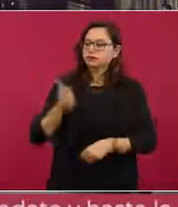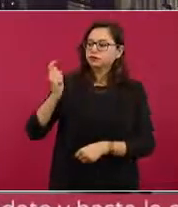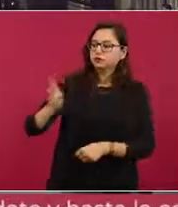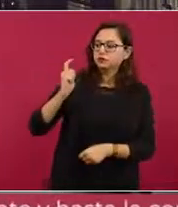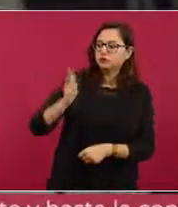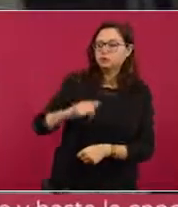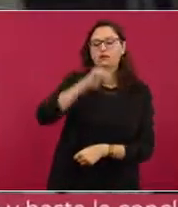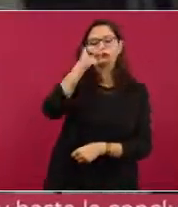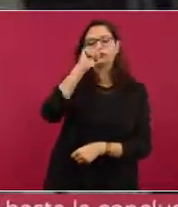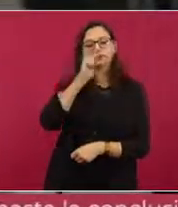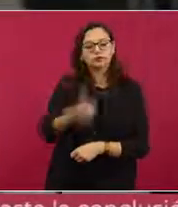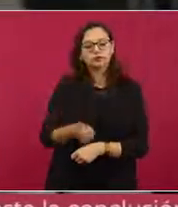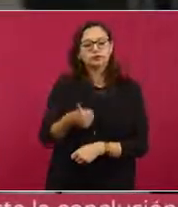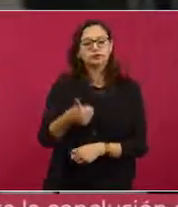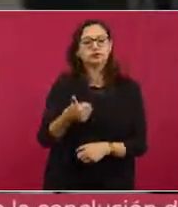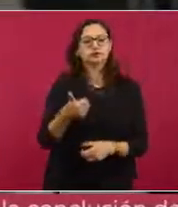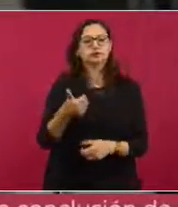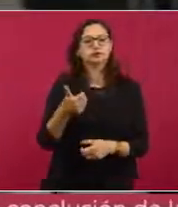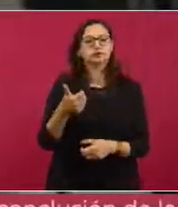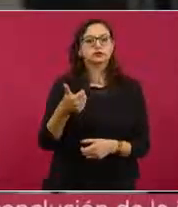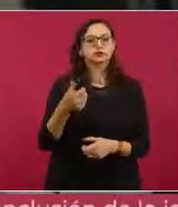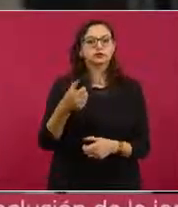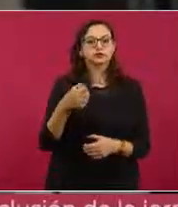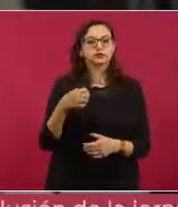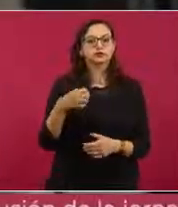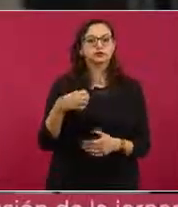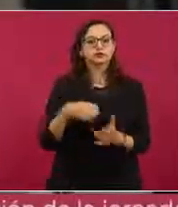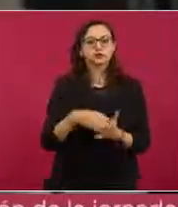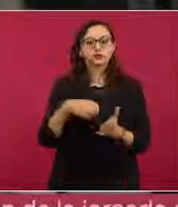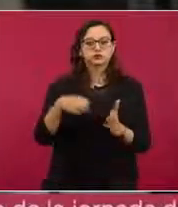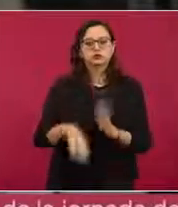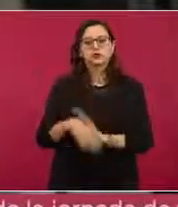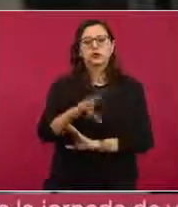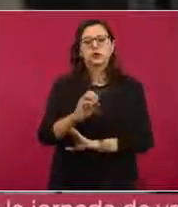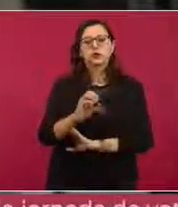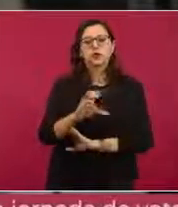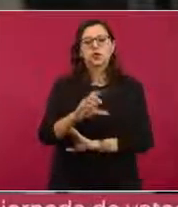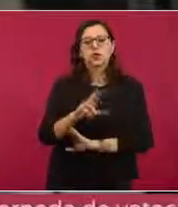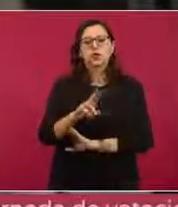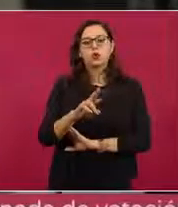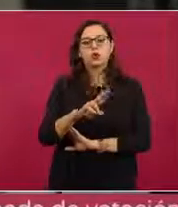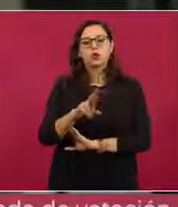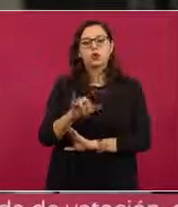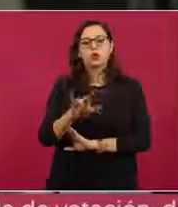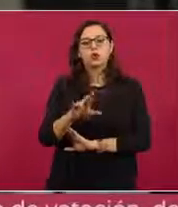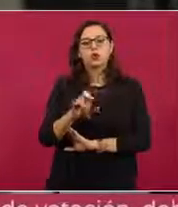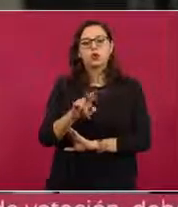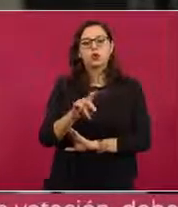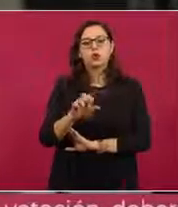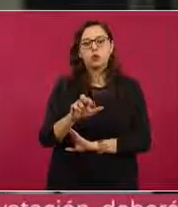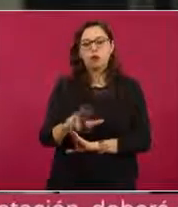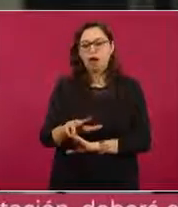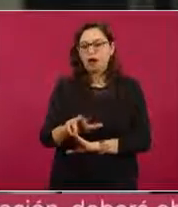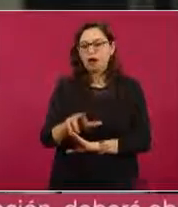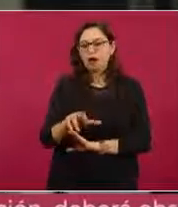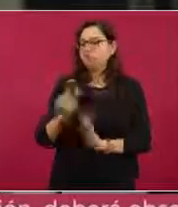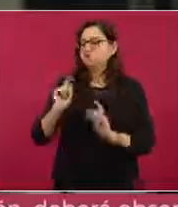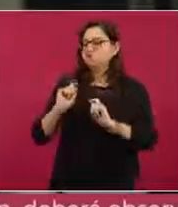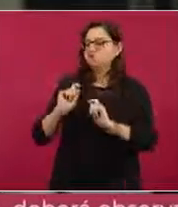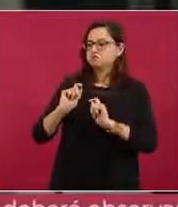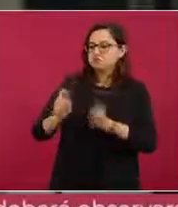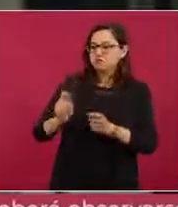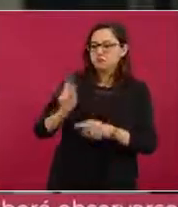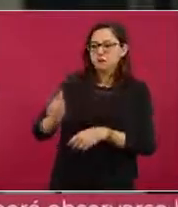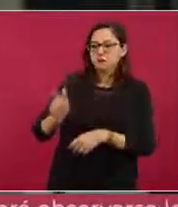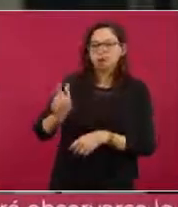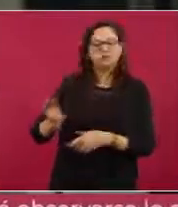de prestaciones como la prestación cocurricular, que es una prestación específica que ya no se les paga. Entonces, hay